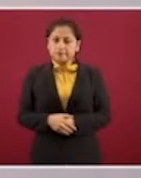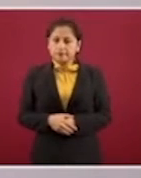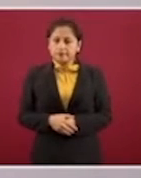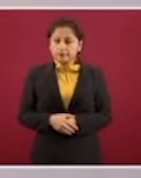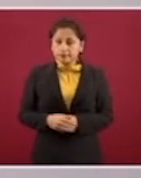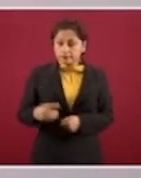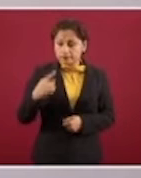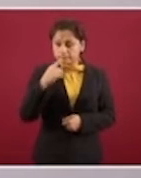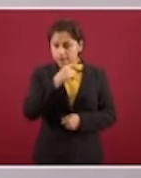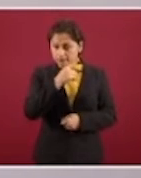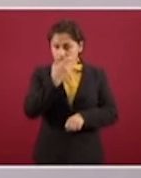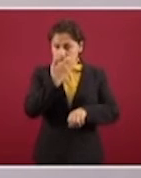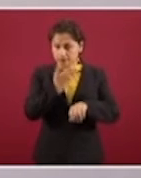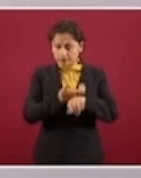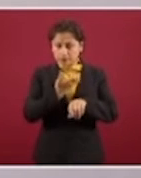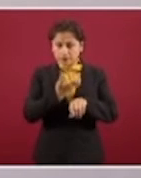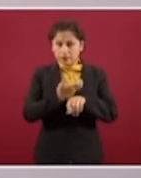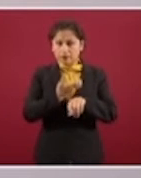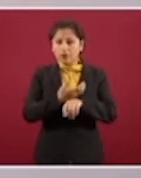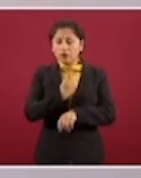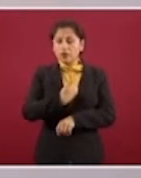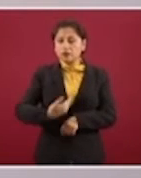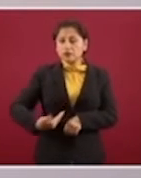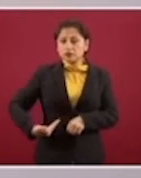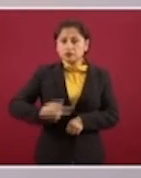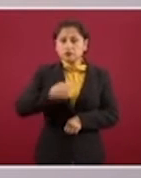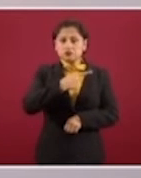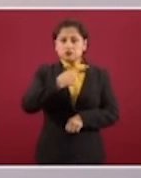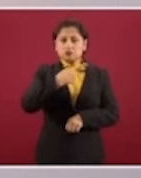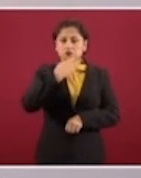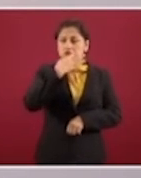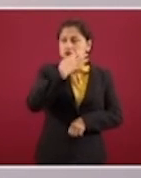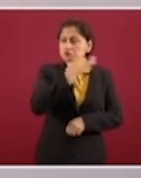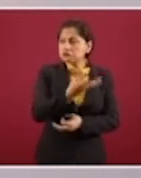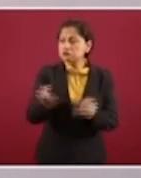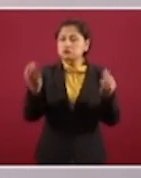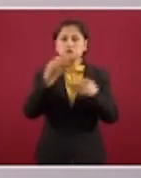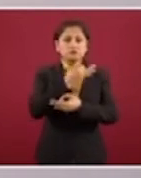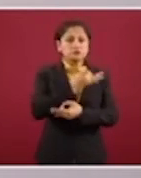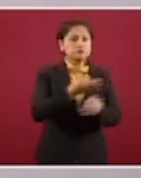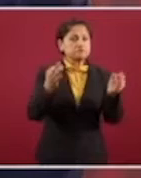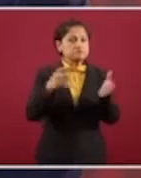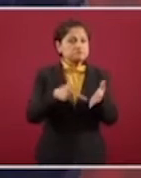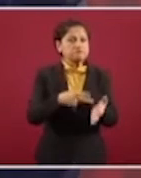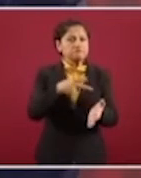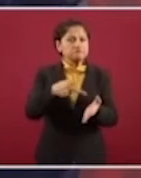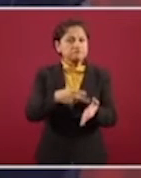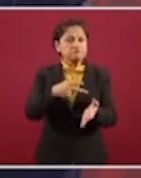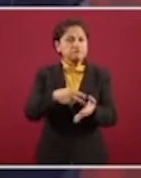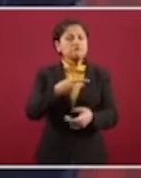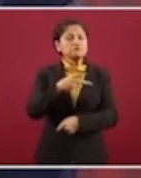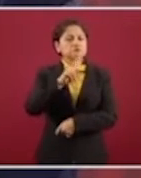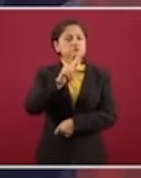constantemente lo dice y lo reconoce y es